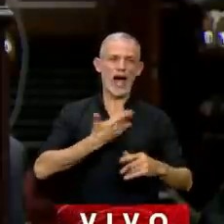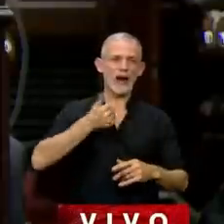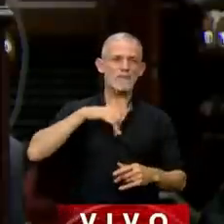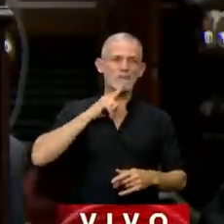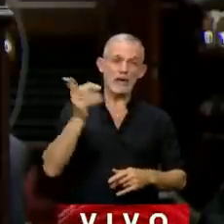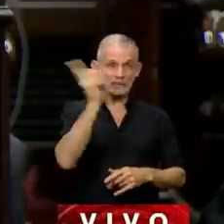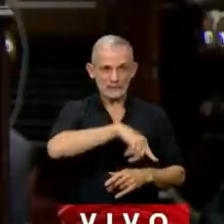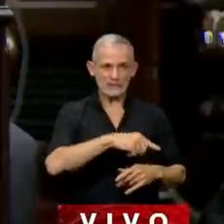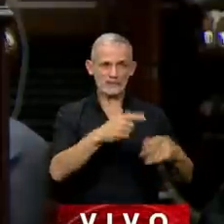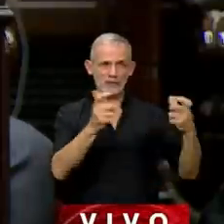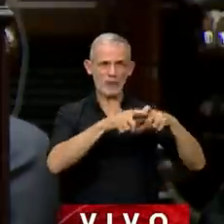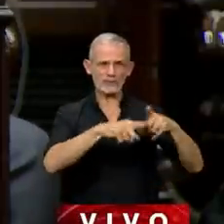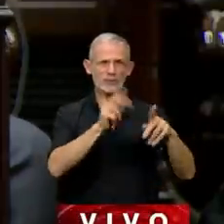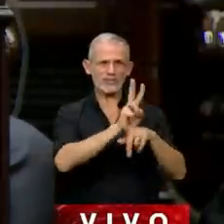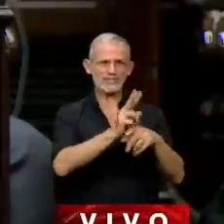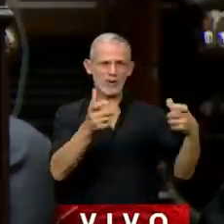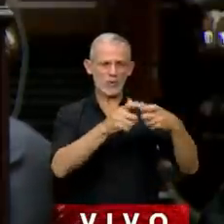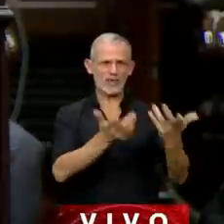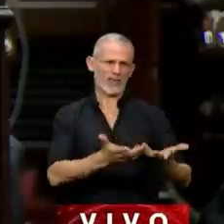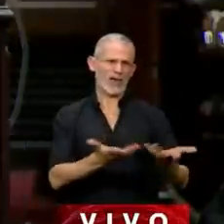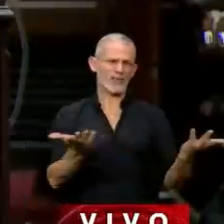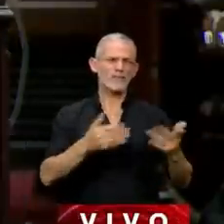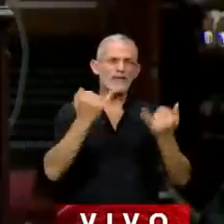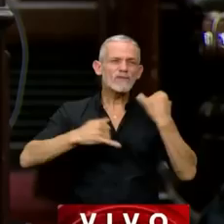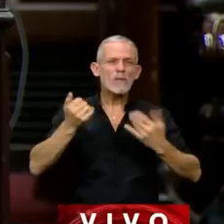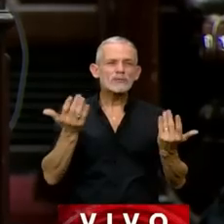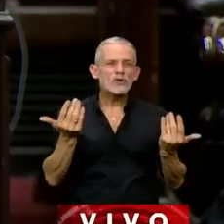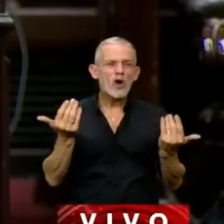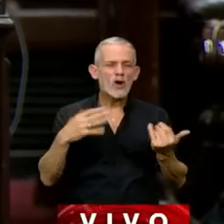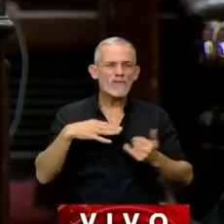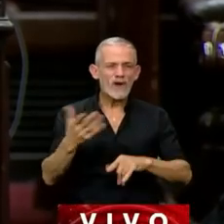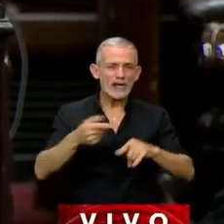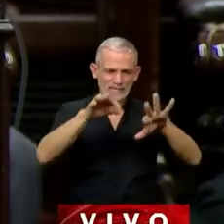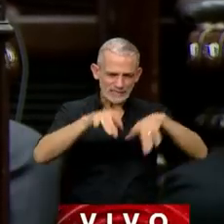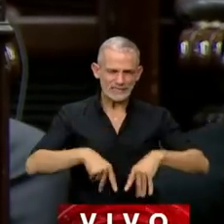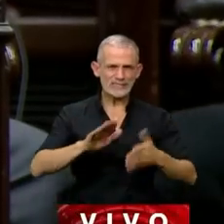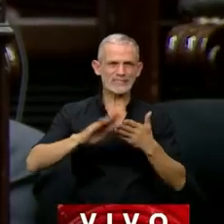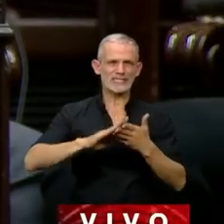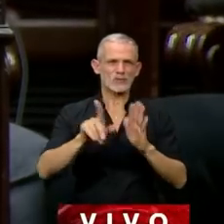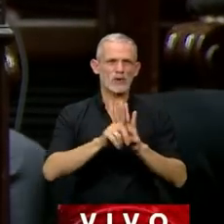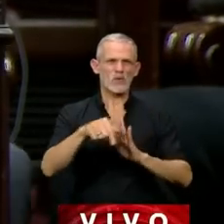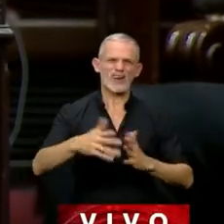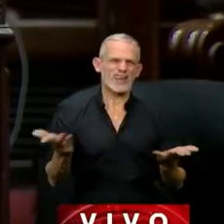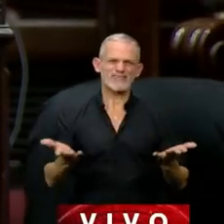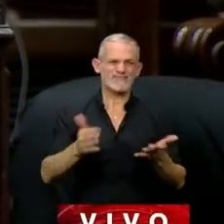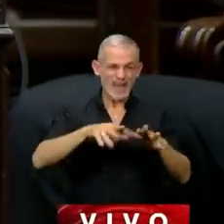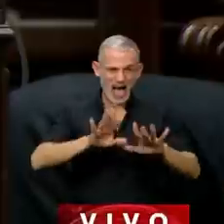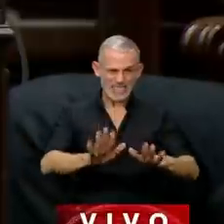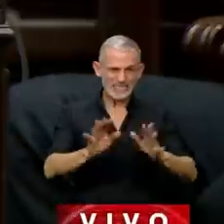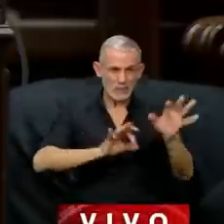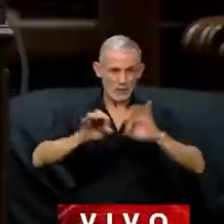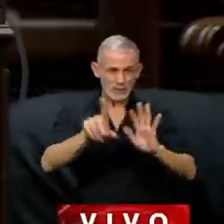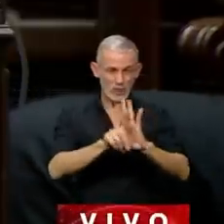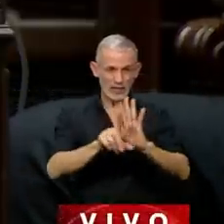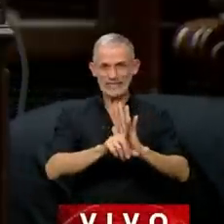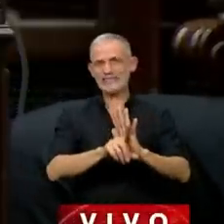fueran a la Comisión de Seguridad. Tenemos que completar la información y tenemos que redactar de nuevo esta ley, este proyecto de